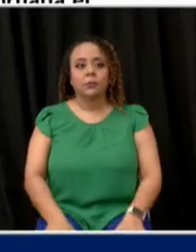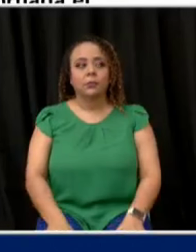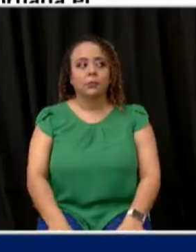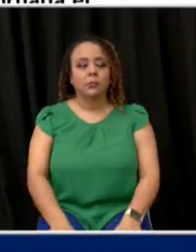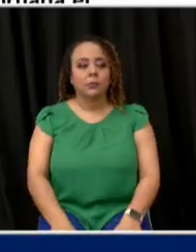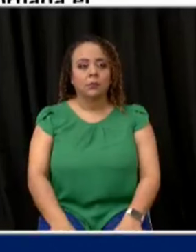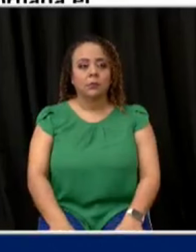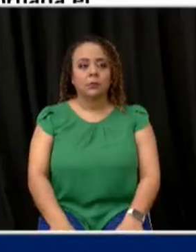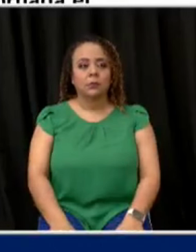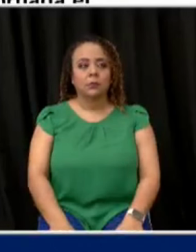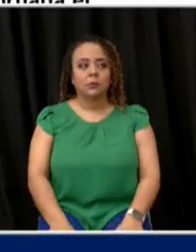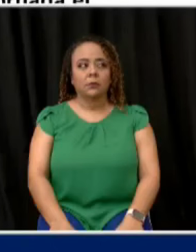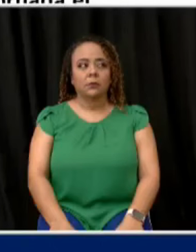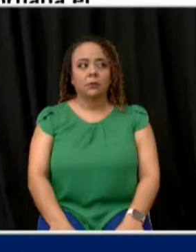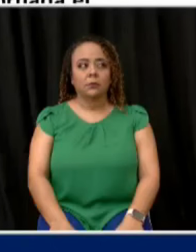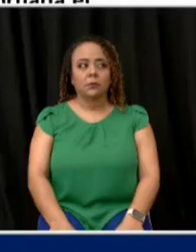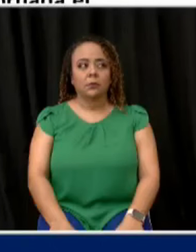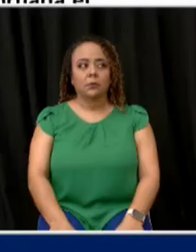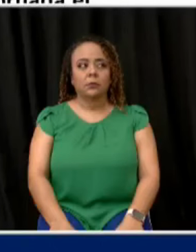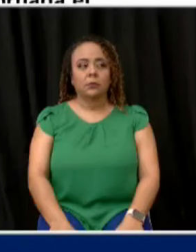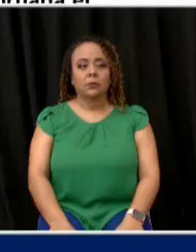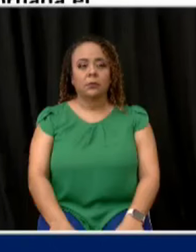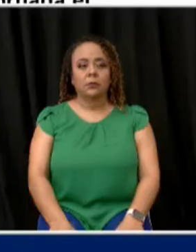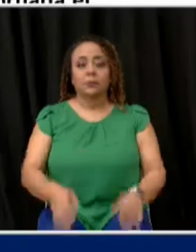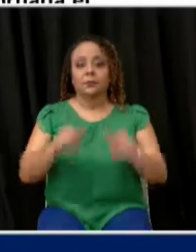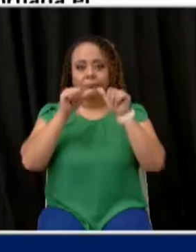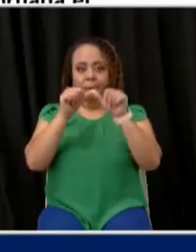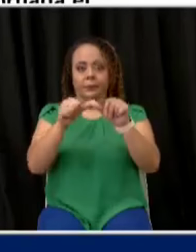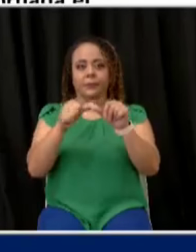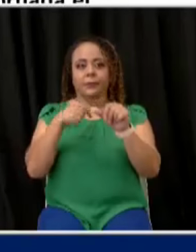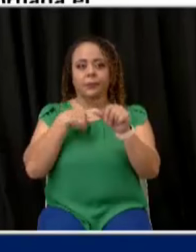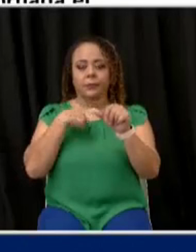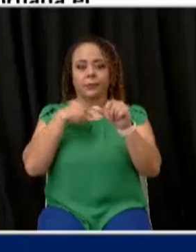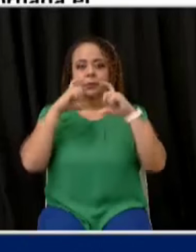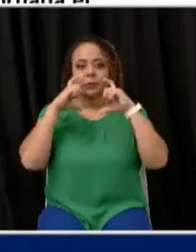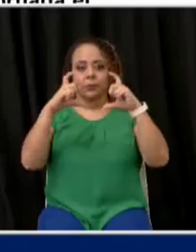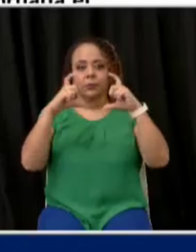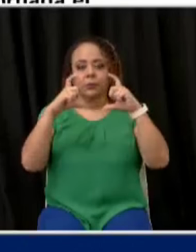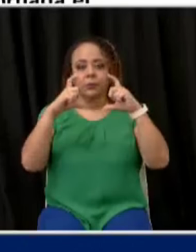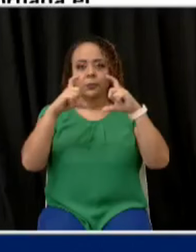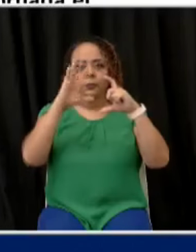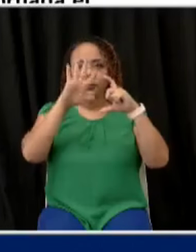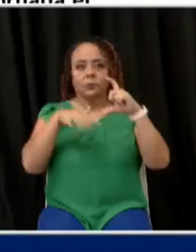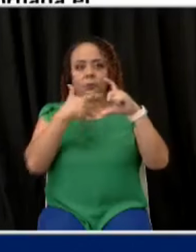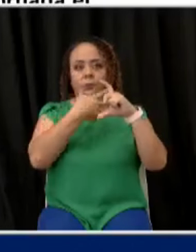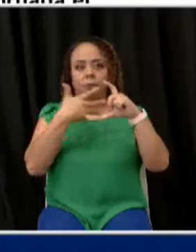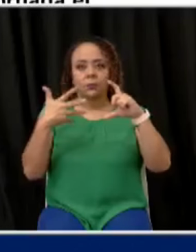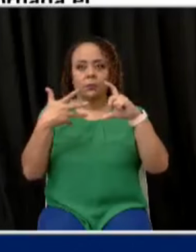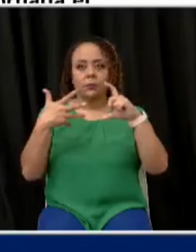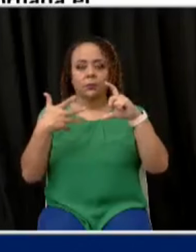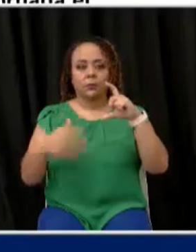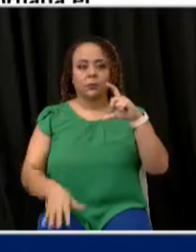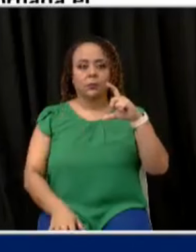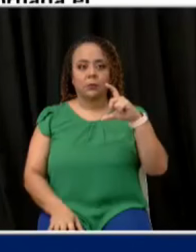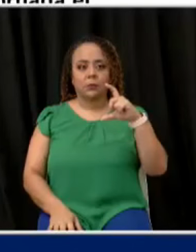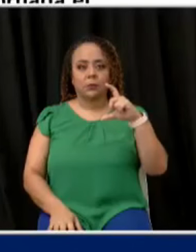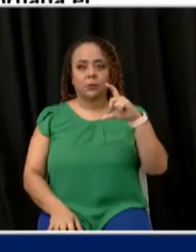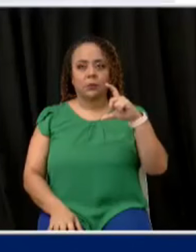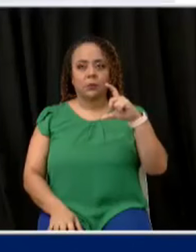pasemos la lámina que sigue, que se los puse en un cuadrito. La lámina que sigue,